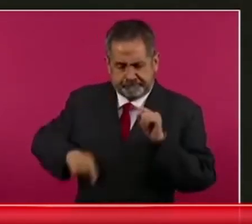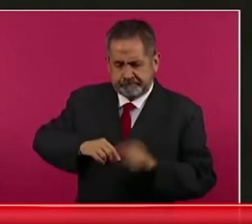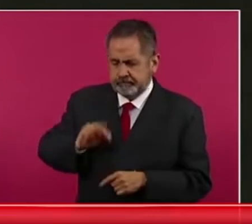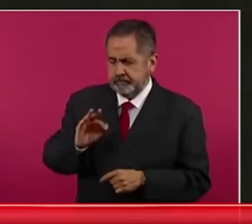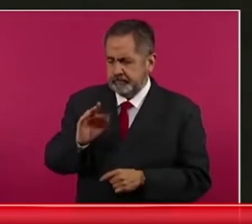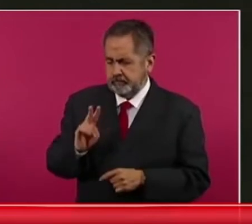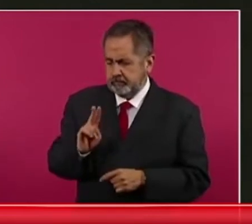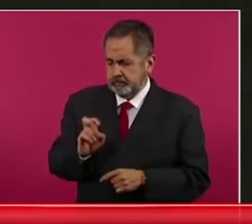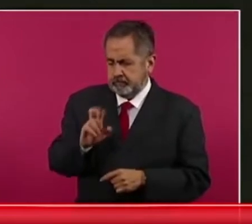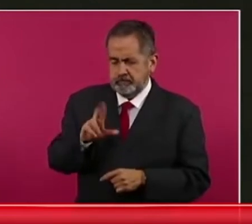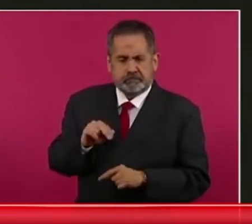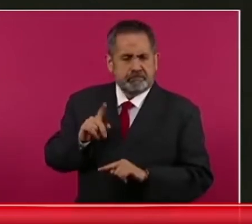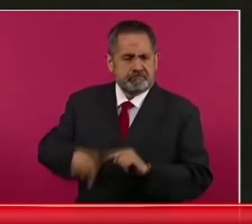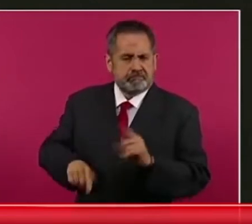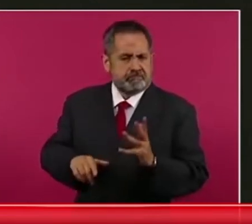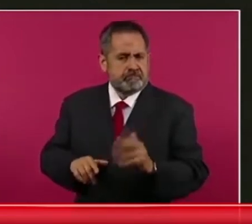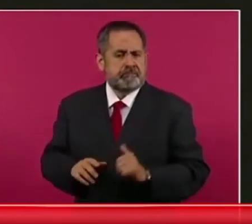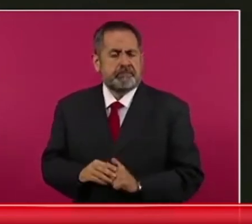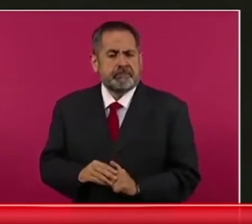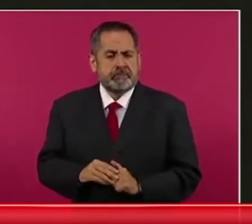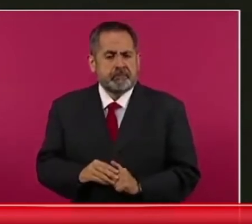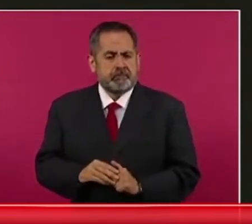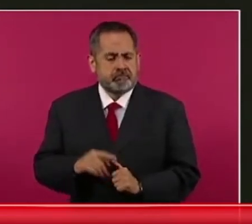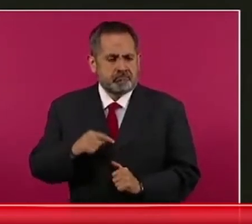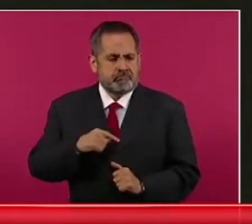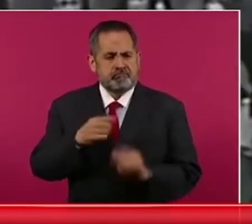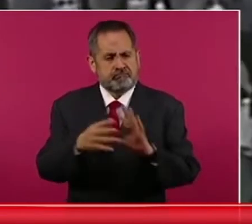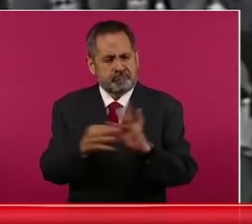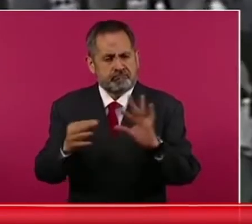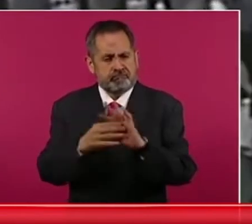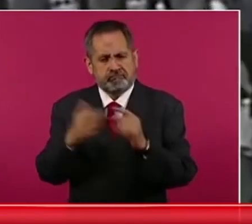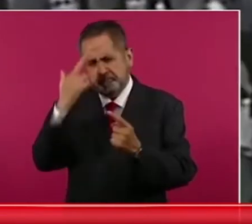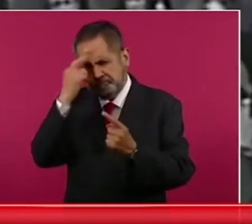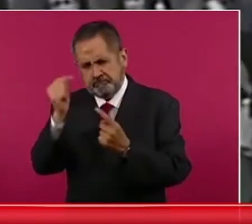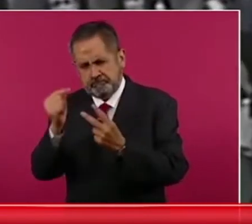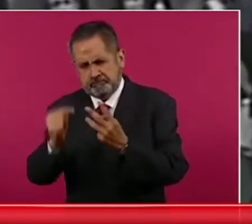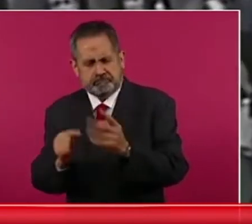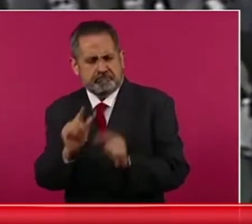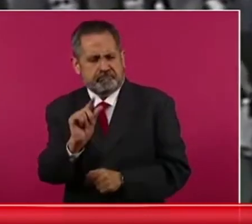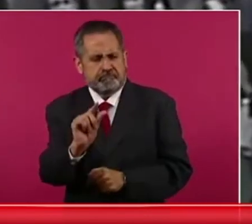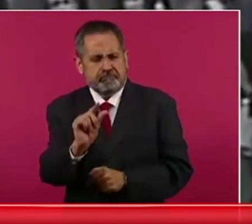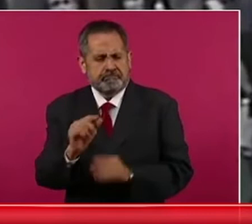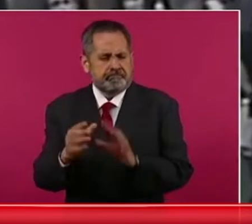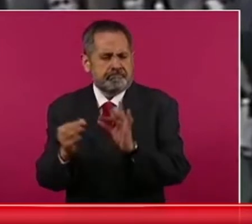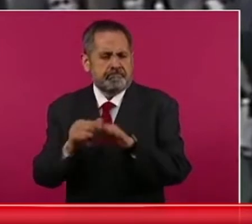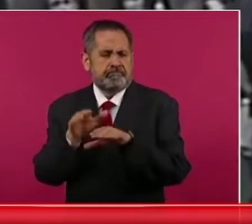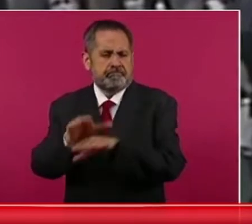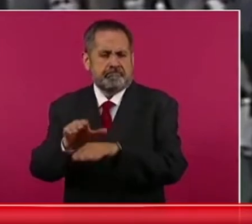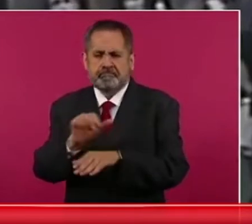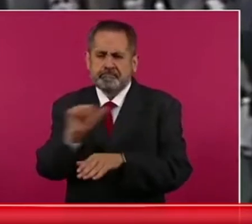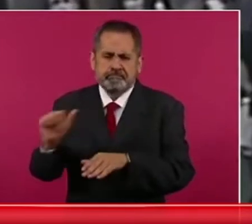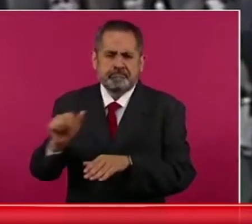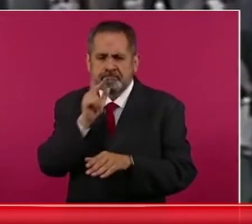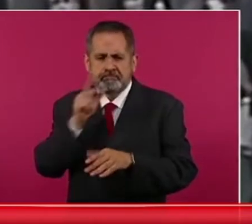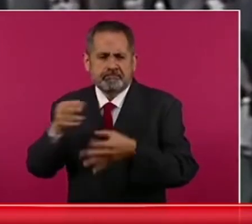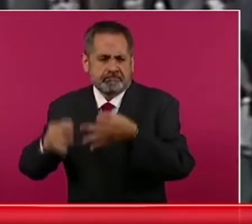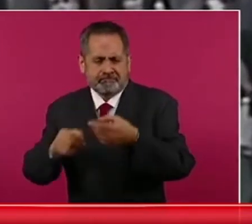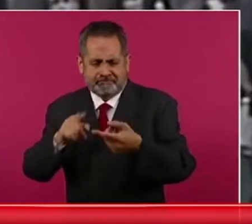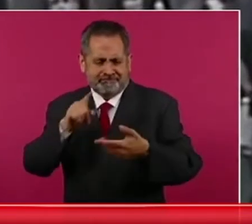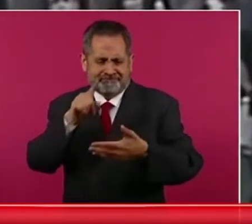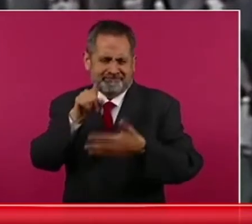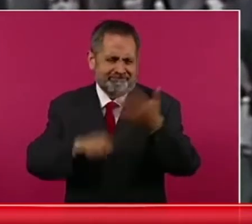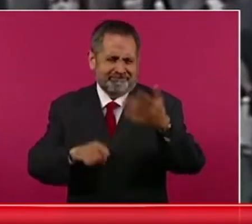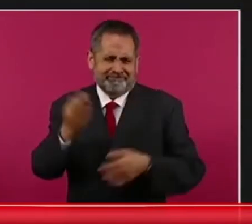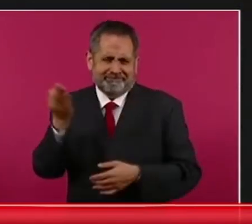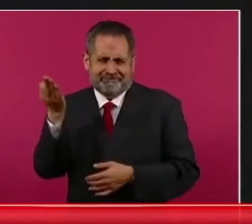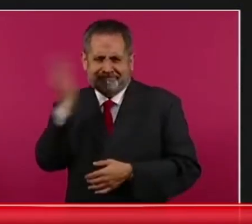contra. Muy poco voy a argumentar en términos jurídicos sobre la falsedad